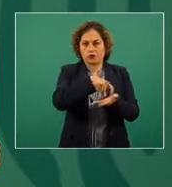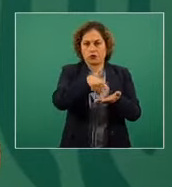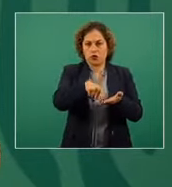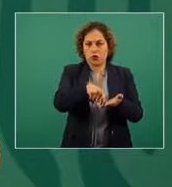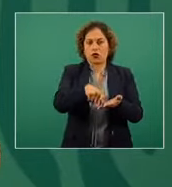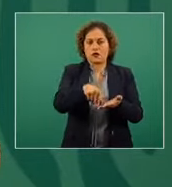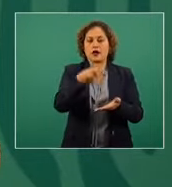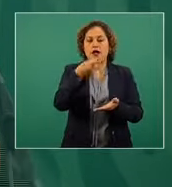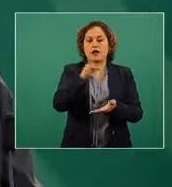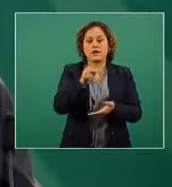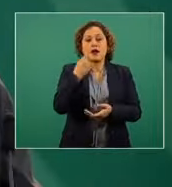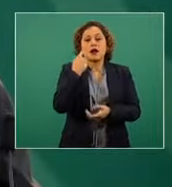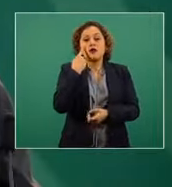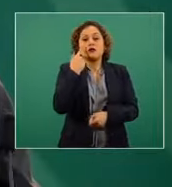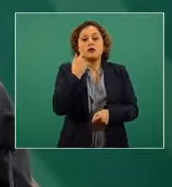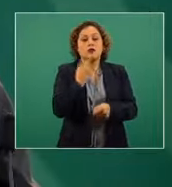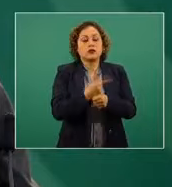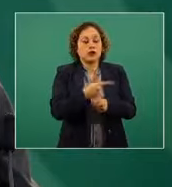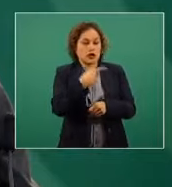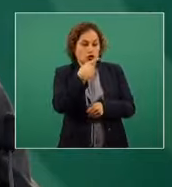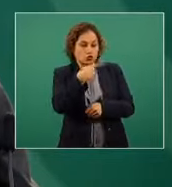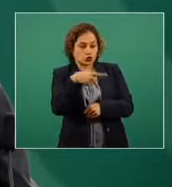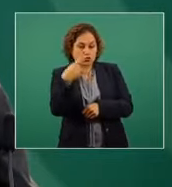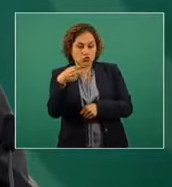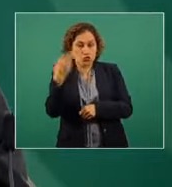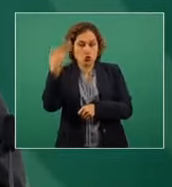malos antecedentes.